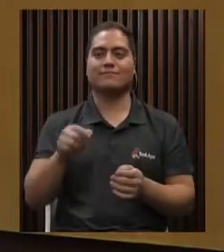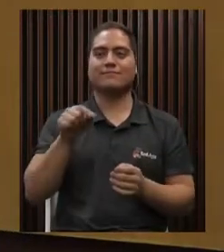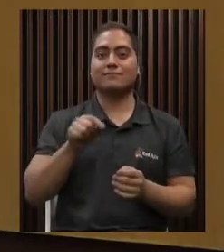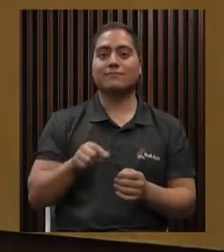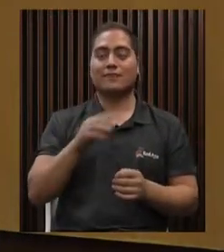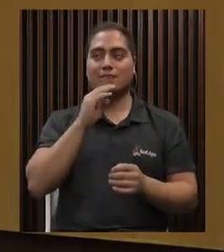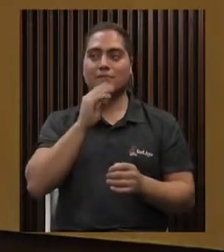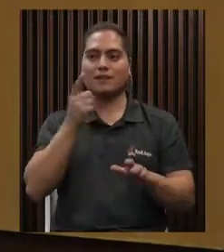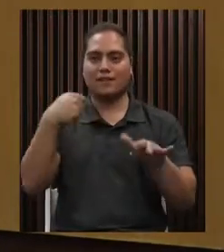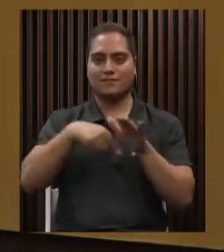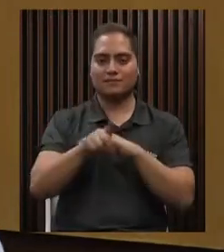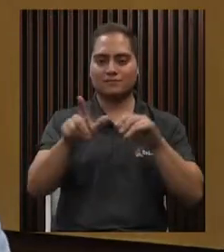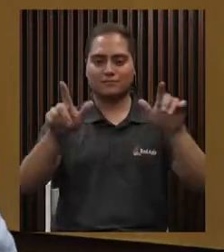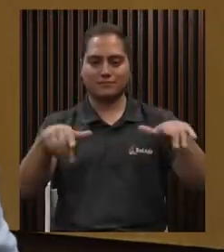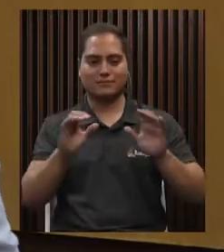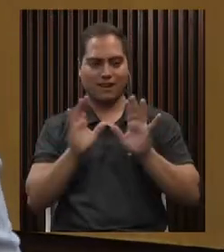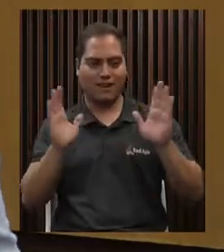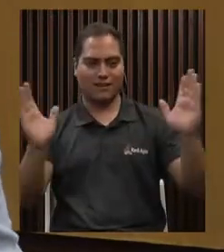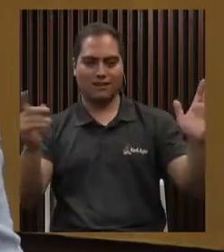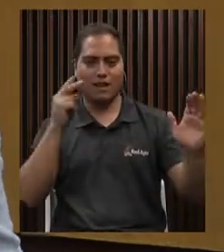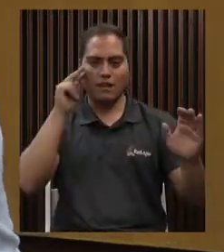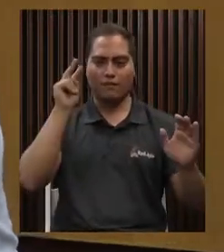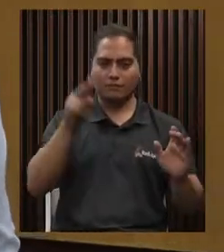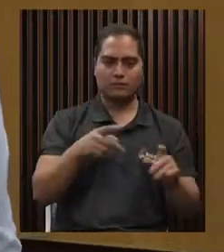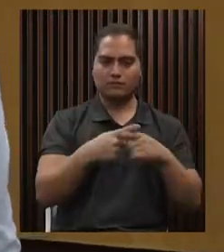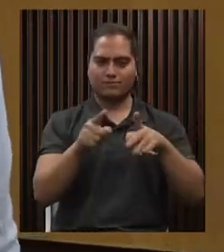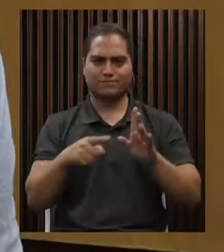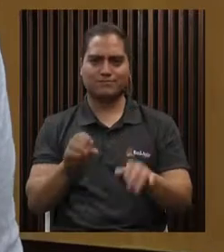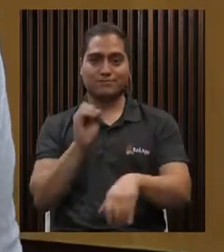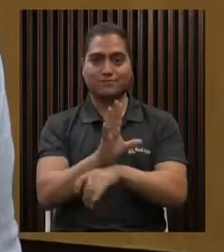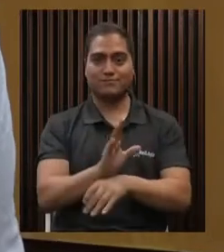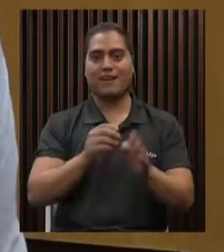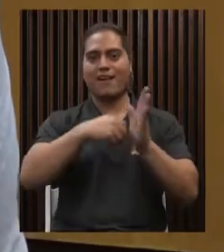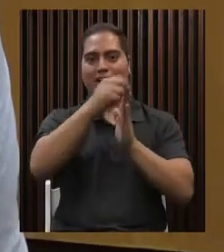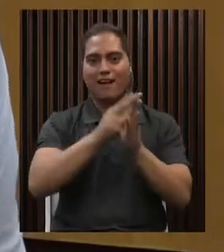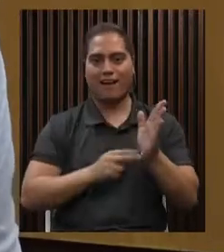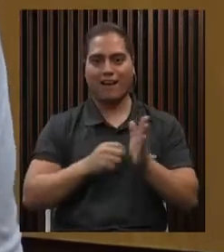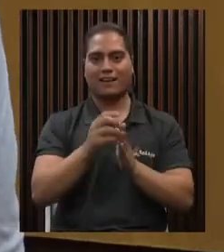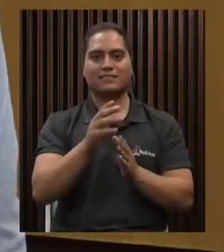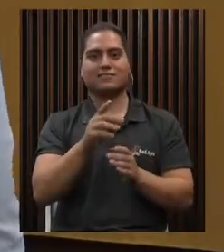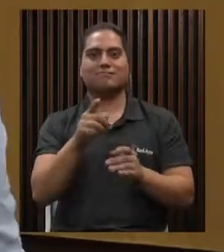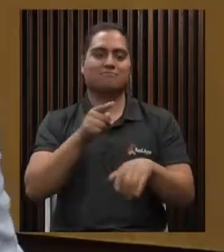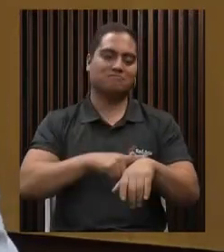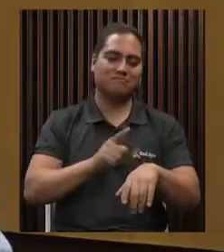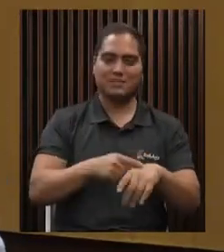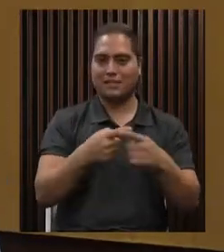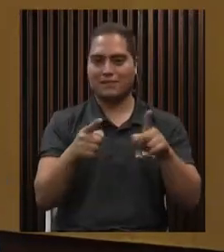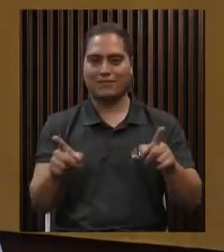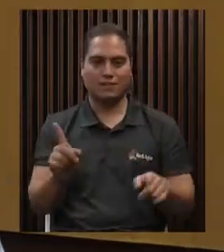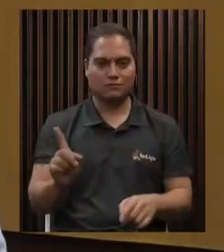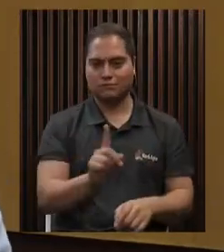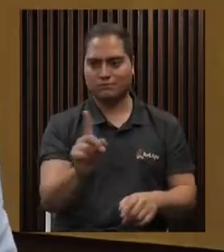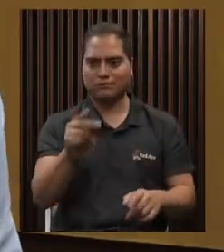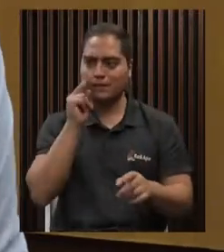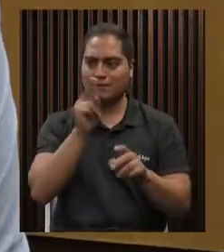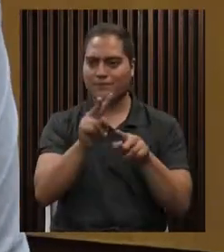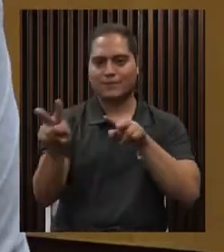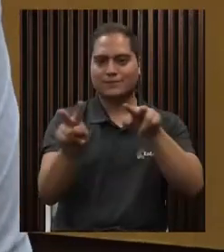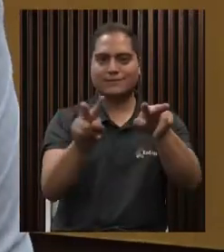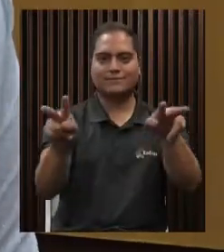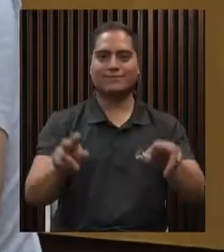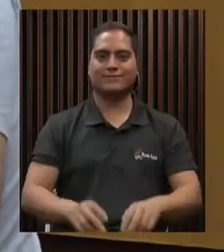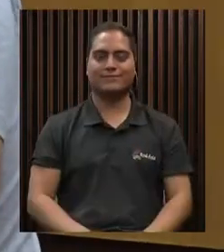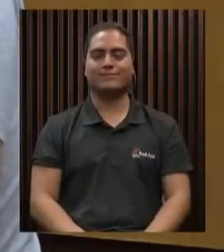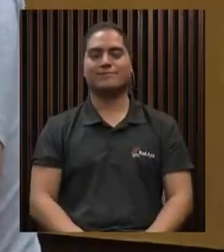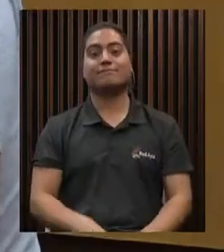desplegarse dentro de estas galerías viendo distintas obras de arte junto a los artistas en ocasiones. Y una de las cosas que nos interesó acá era que